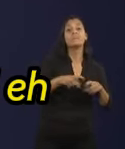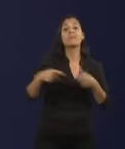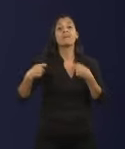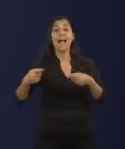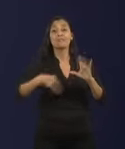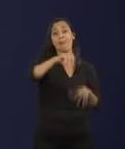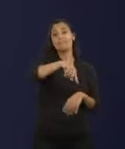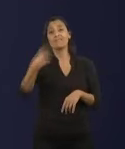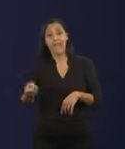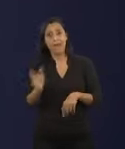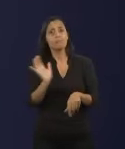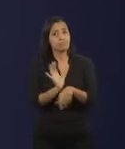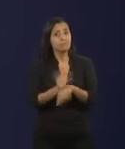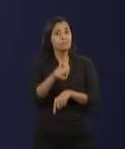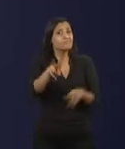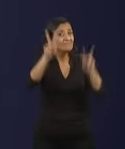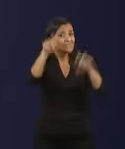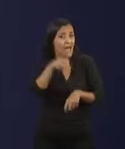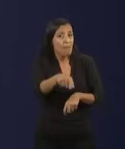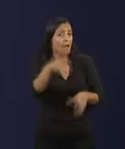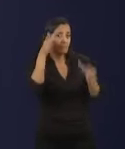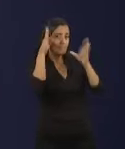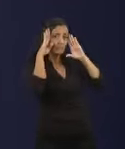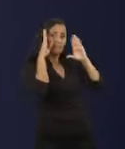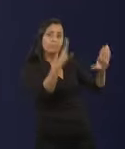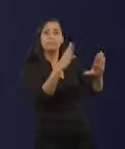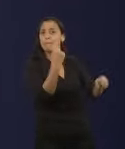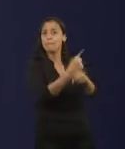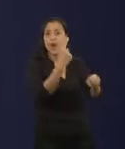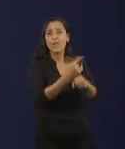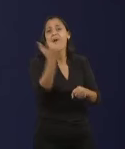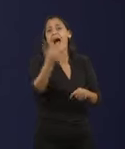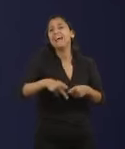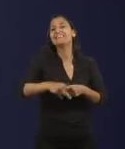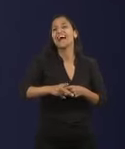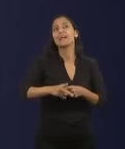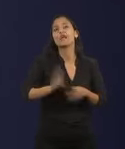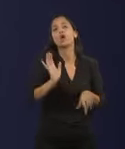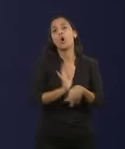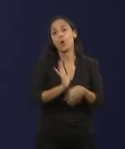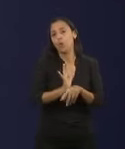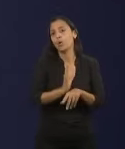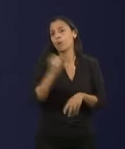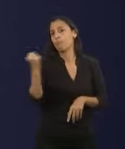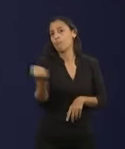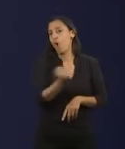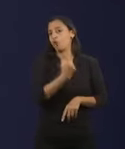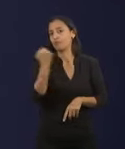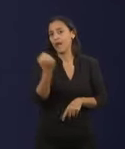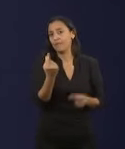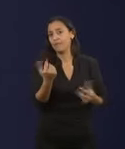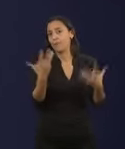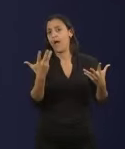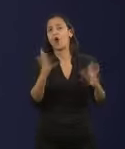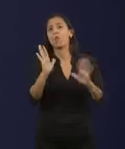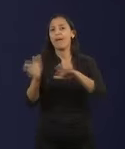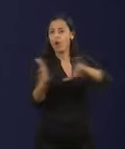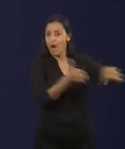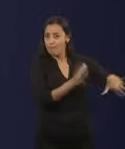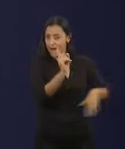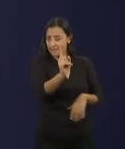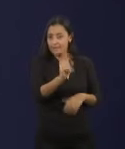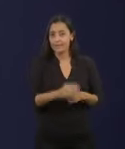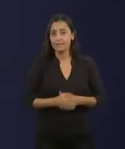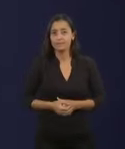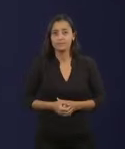fiscal Por supuesto que tiene técnicamente una relevancia sumamente importante Pero además de